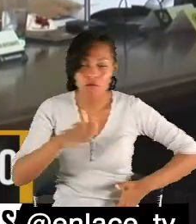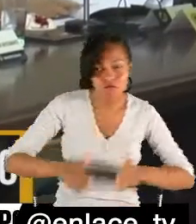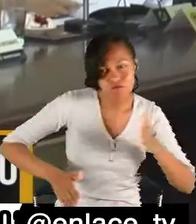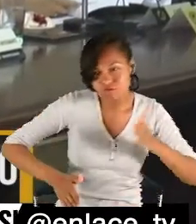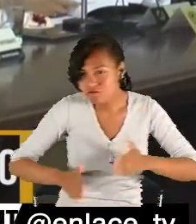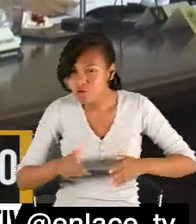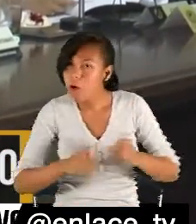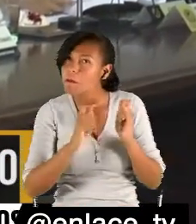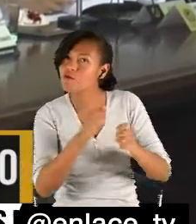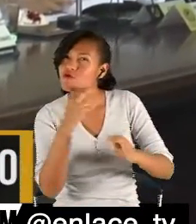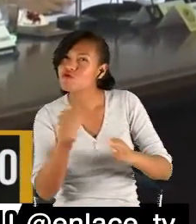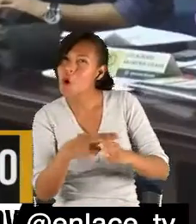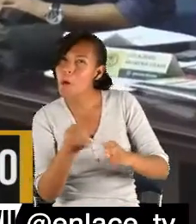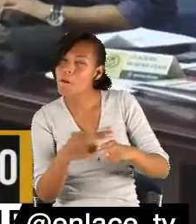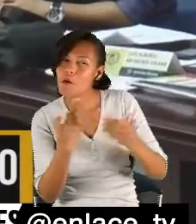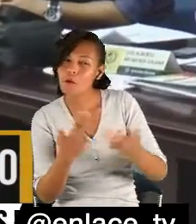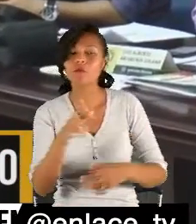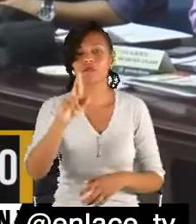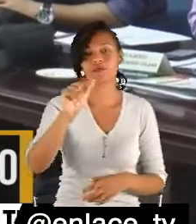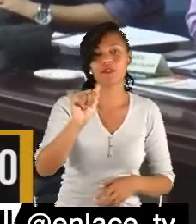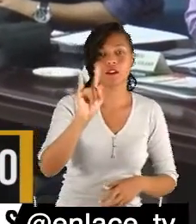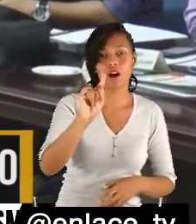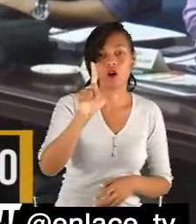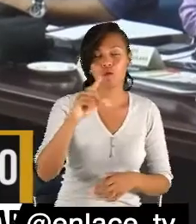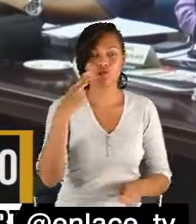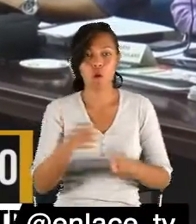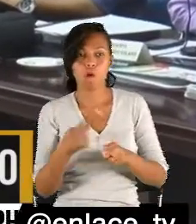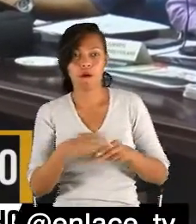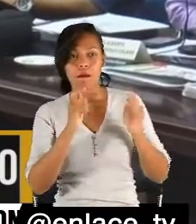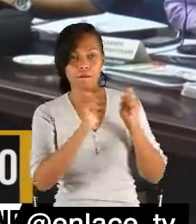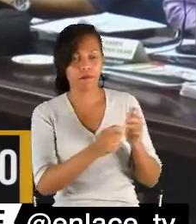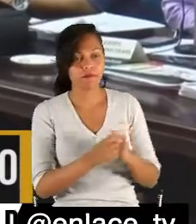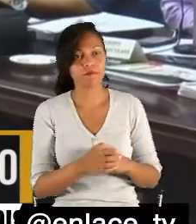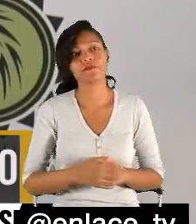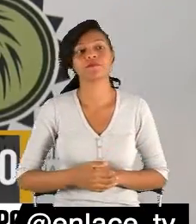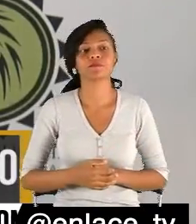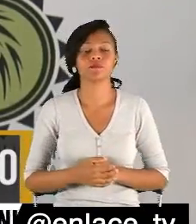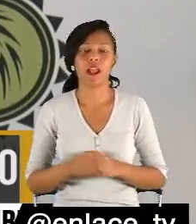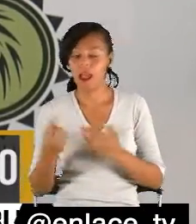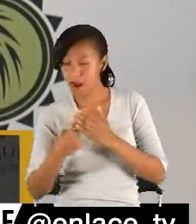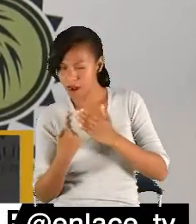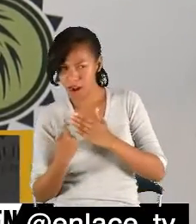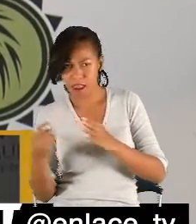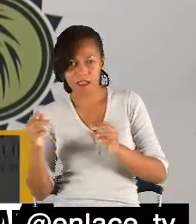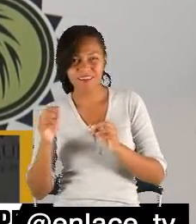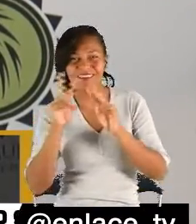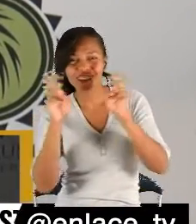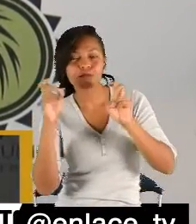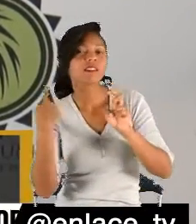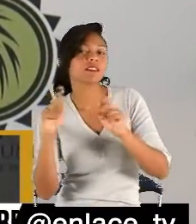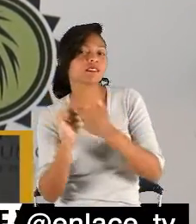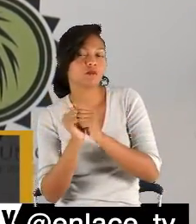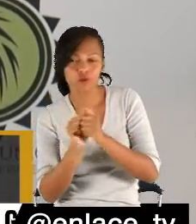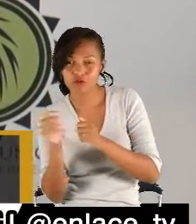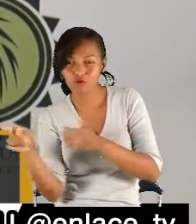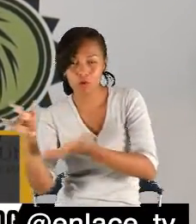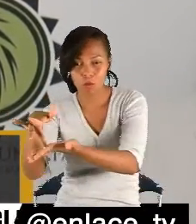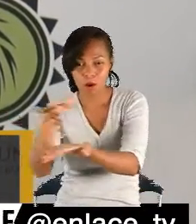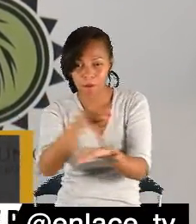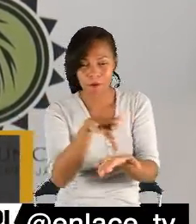mayo las sesiones más discutidas o fueron las de los escenarios deportivos estamos analizando un proyecto de acuerdo que es la ratificación